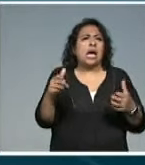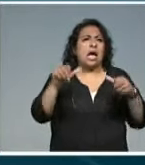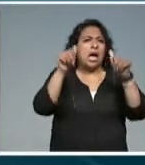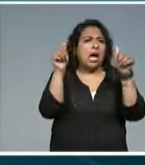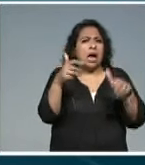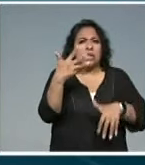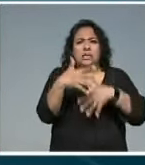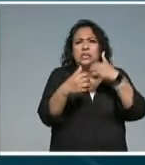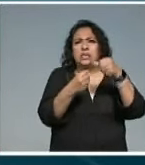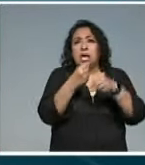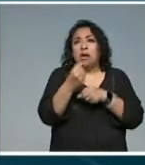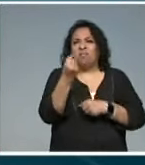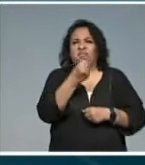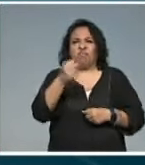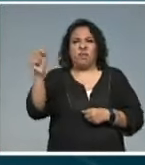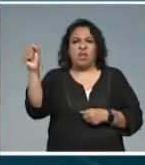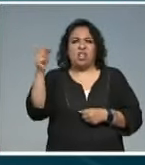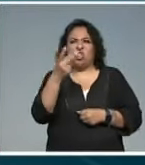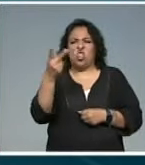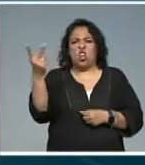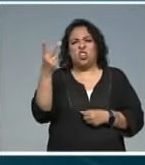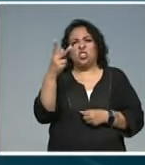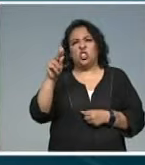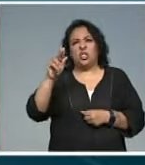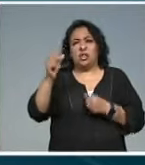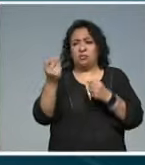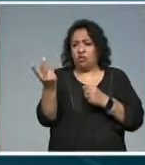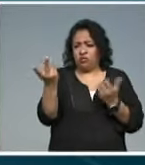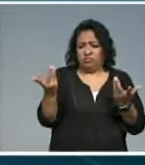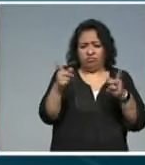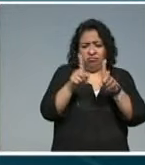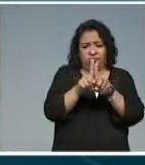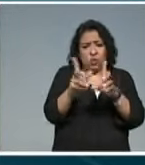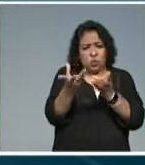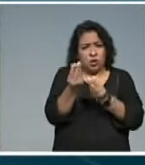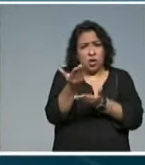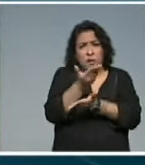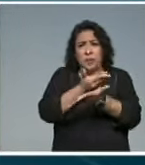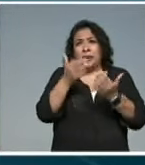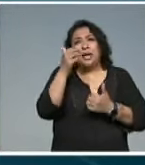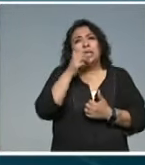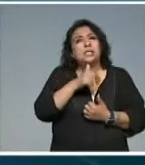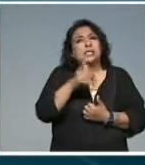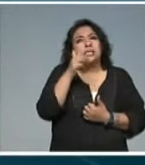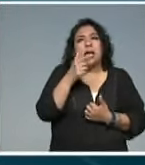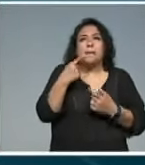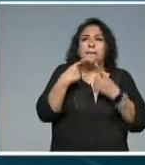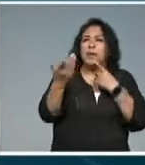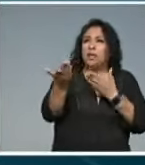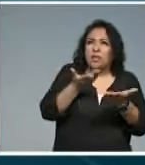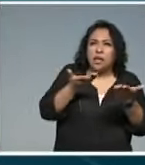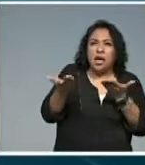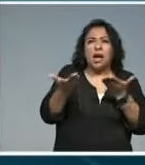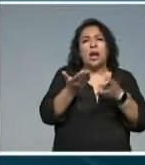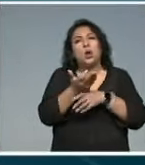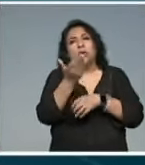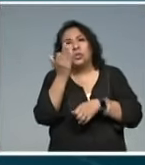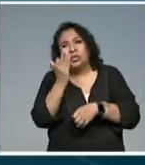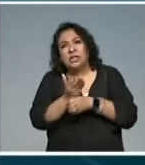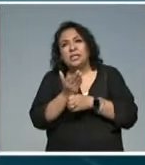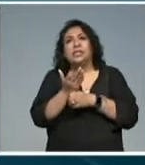a un gran maestro de 80 años y ambos convivir en ese espacio siempre de diálogo, siempre de humor,